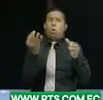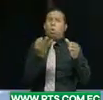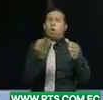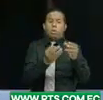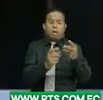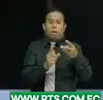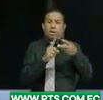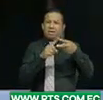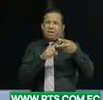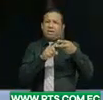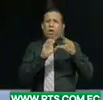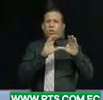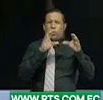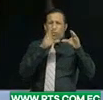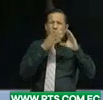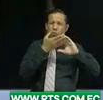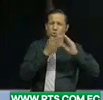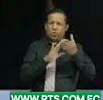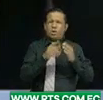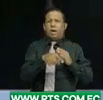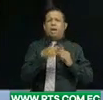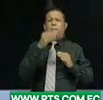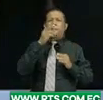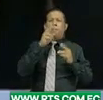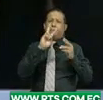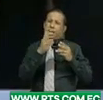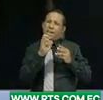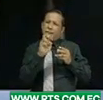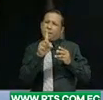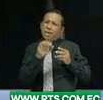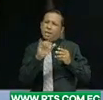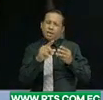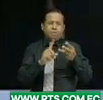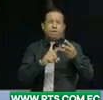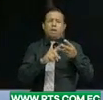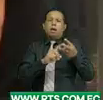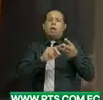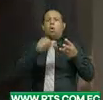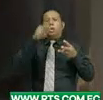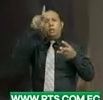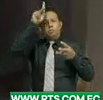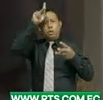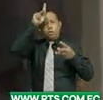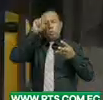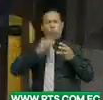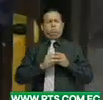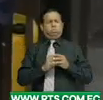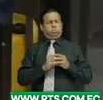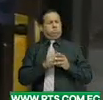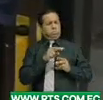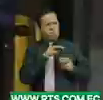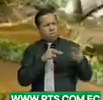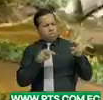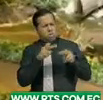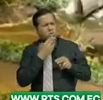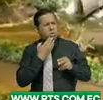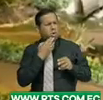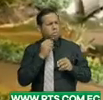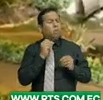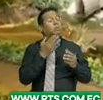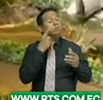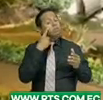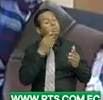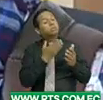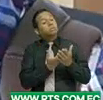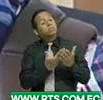pertenecientes a la cultura Valdivia de Ecuador y una presumiblemente a la cultura Chimú de Perú. Por ello se solicitó la respectiva certificación.